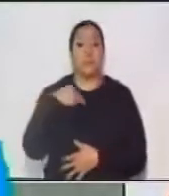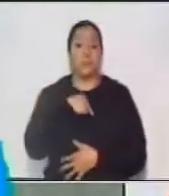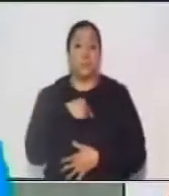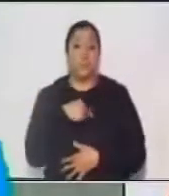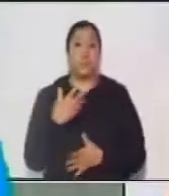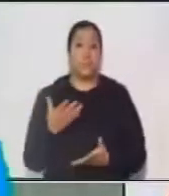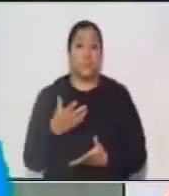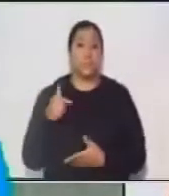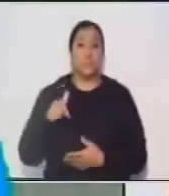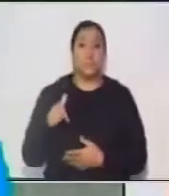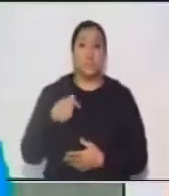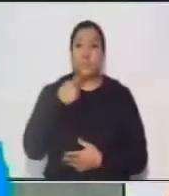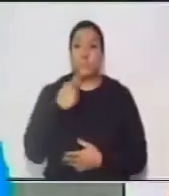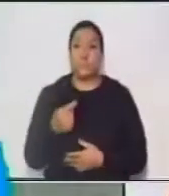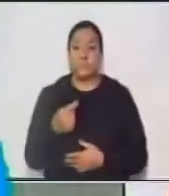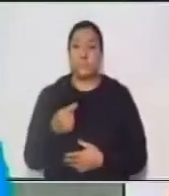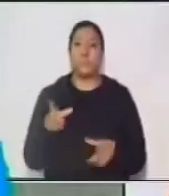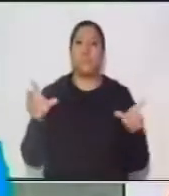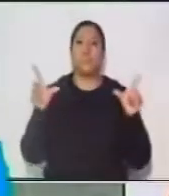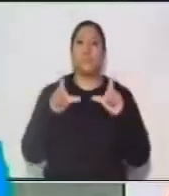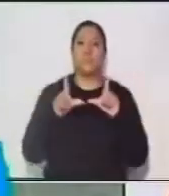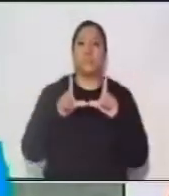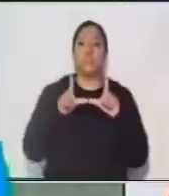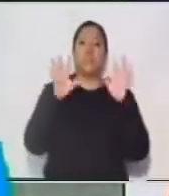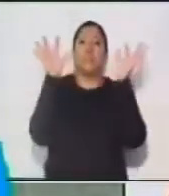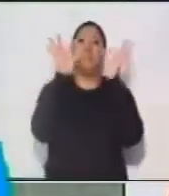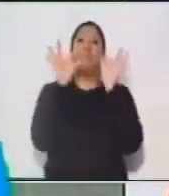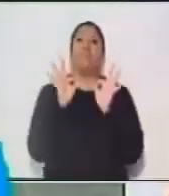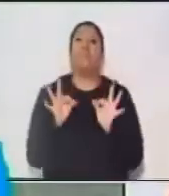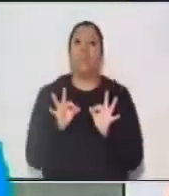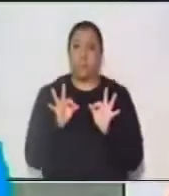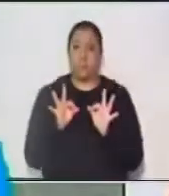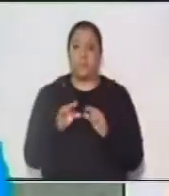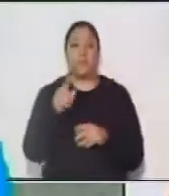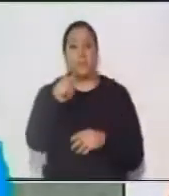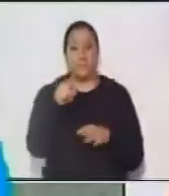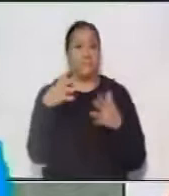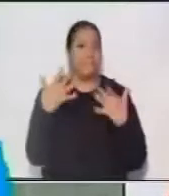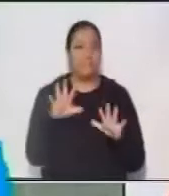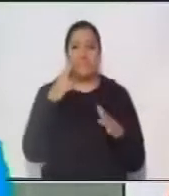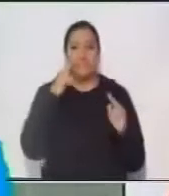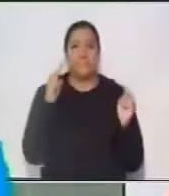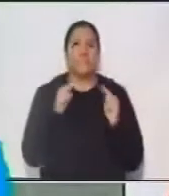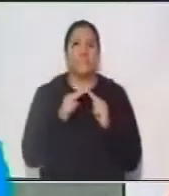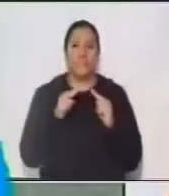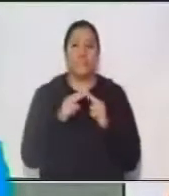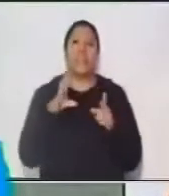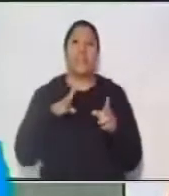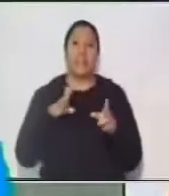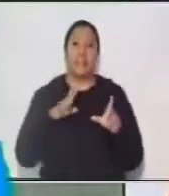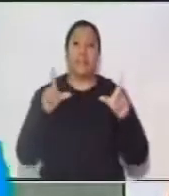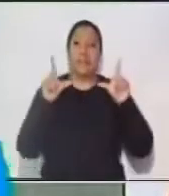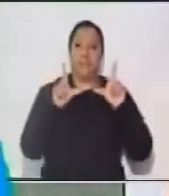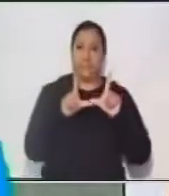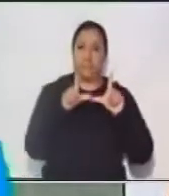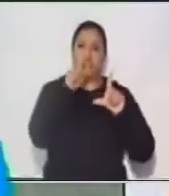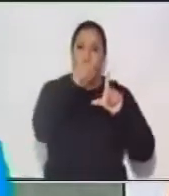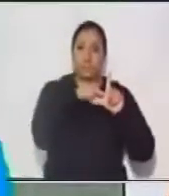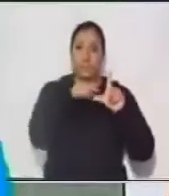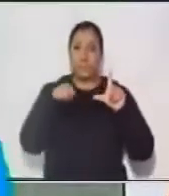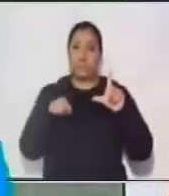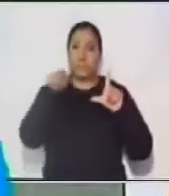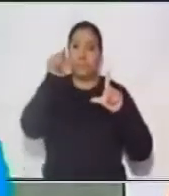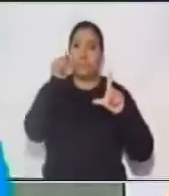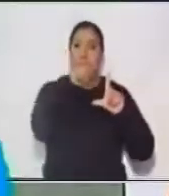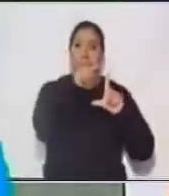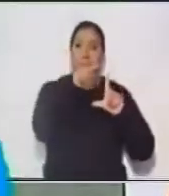hablando de la figura geométrica que tú ya conoces, que tiene 4 lados con